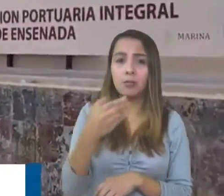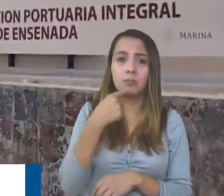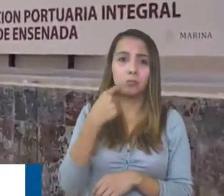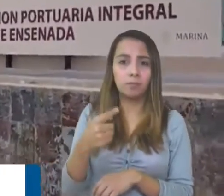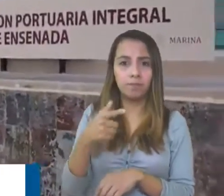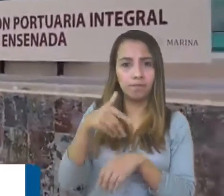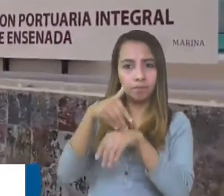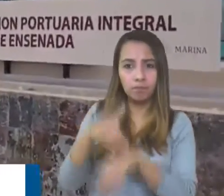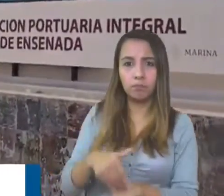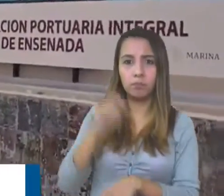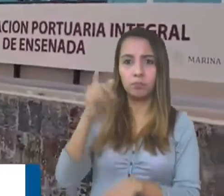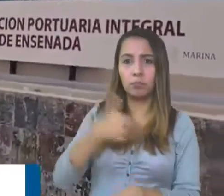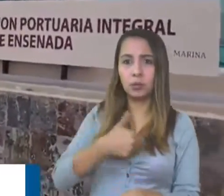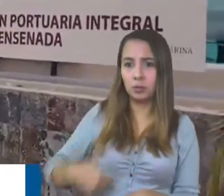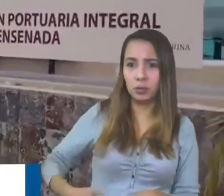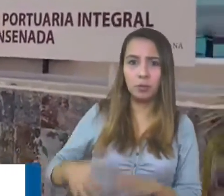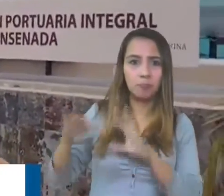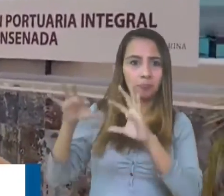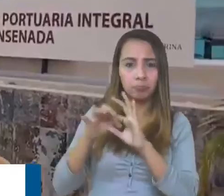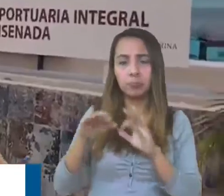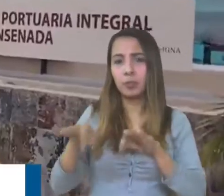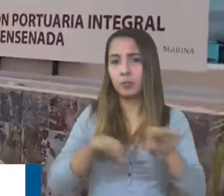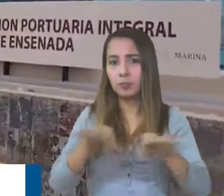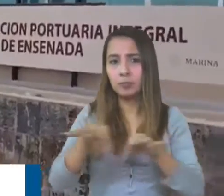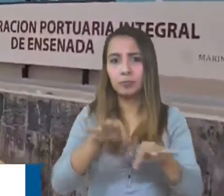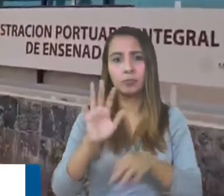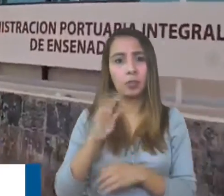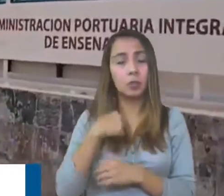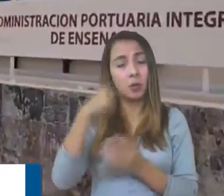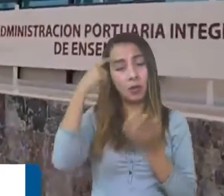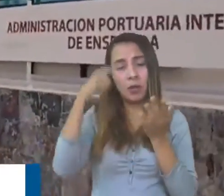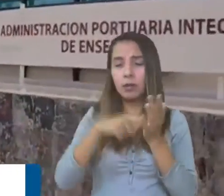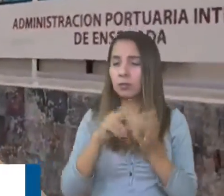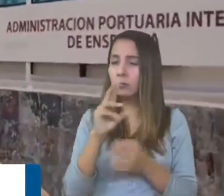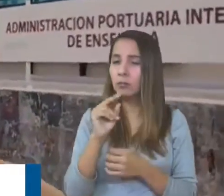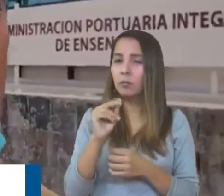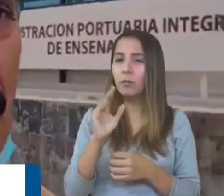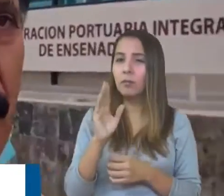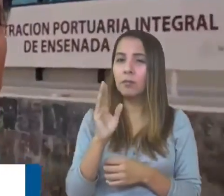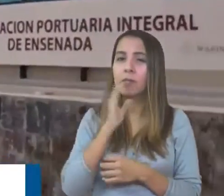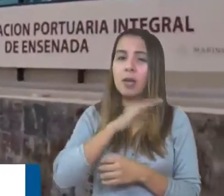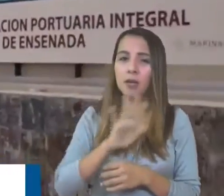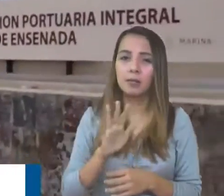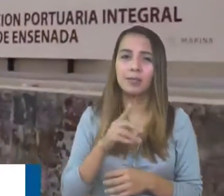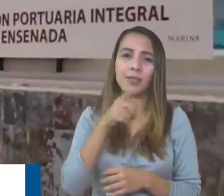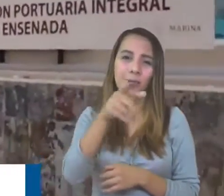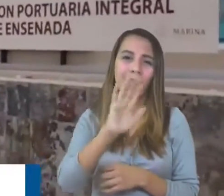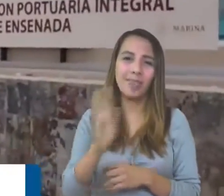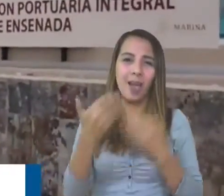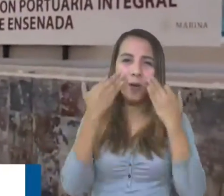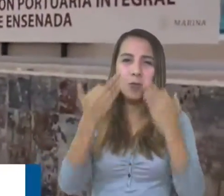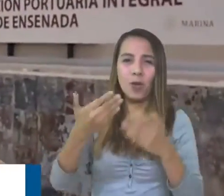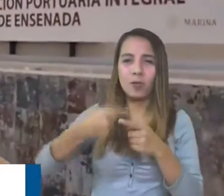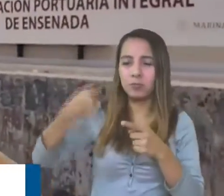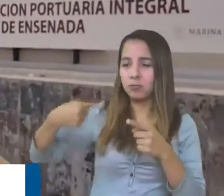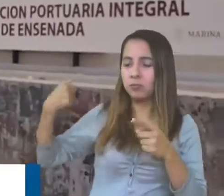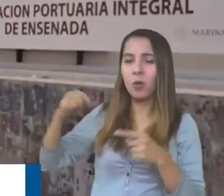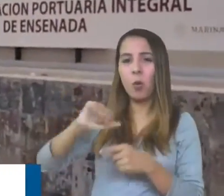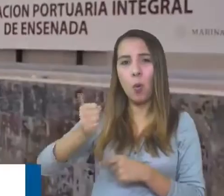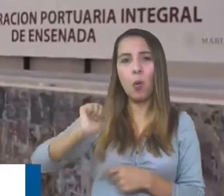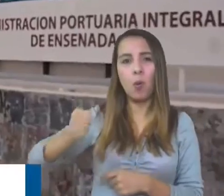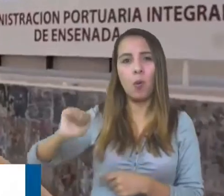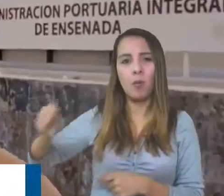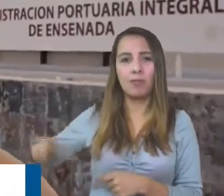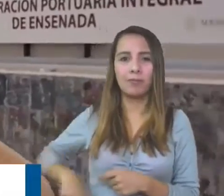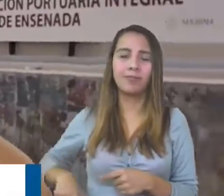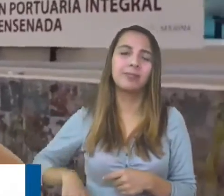ellos... Ya tienes tiempo tú tratando funcionarios y yo creo que ya ya ha tocado ver cómo entran, cómo salen, pero que al final... Sí, es muy